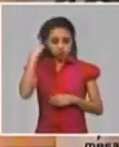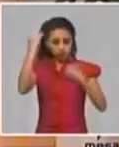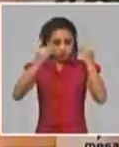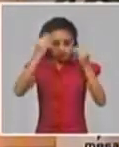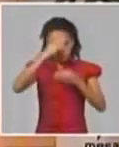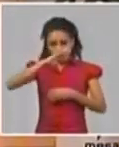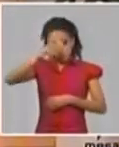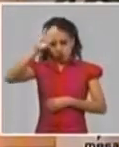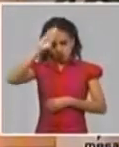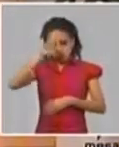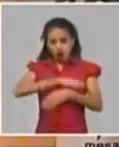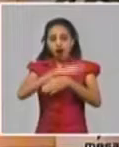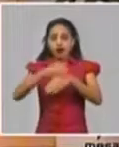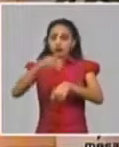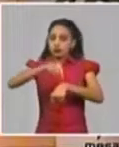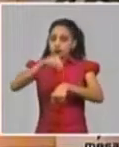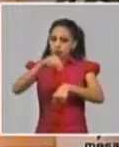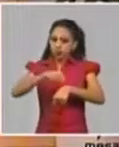momento